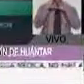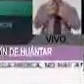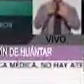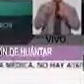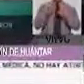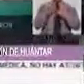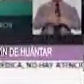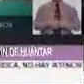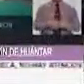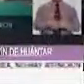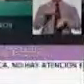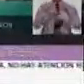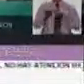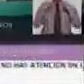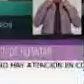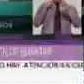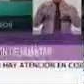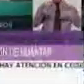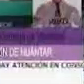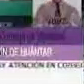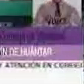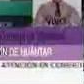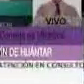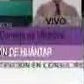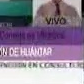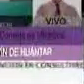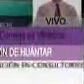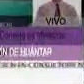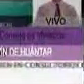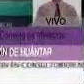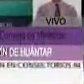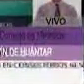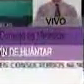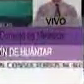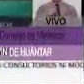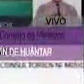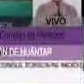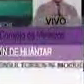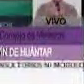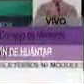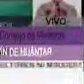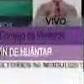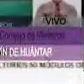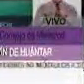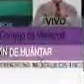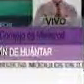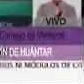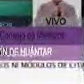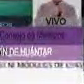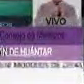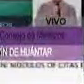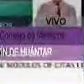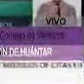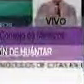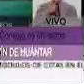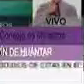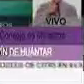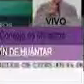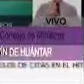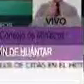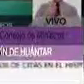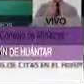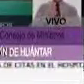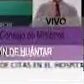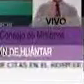comentarios sobre los audios, sobre el contenido de los audios, porque más allá de eso, ya lo ha señalado el propio doctor San Martín, nosotros